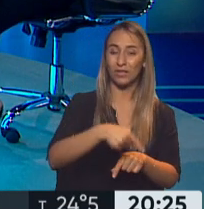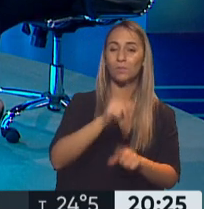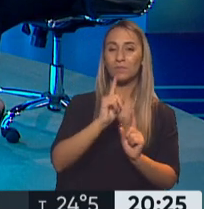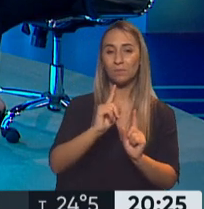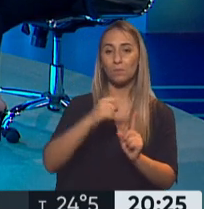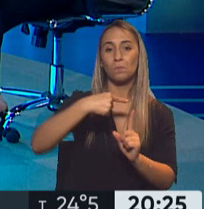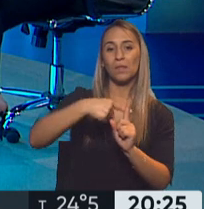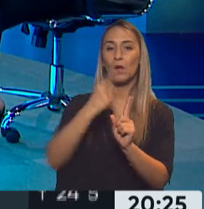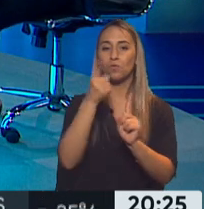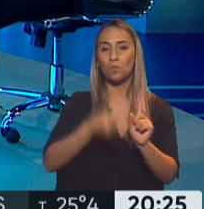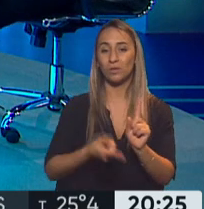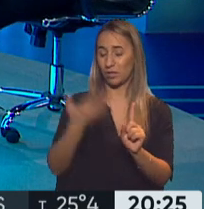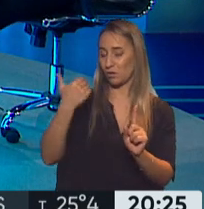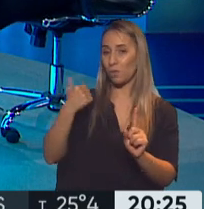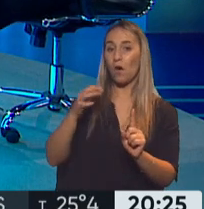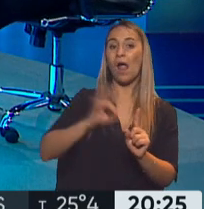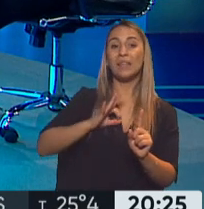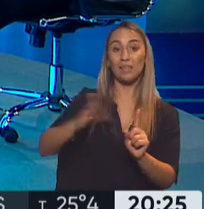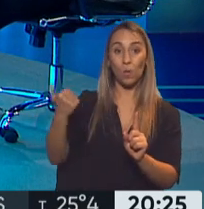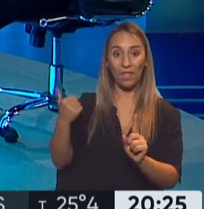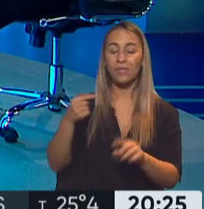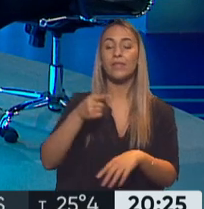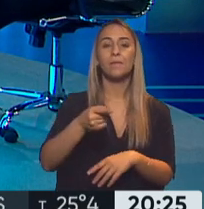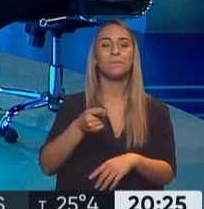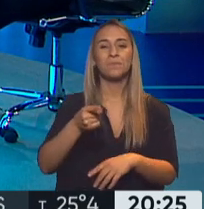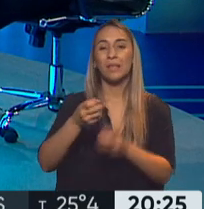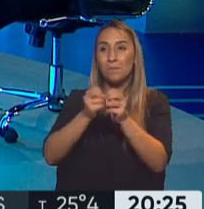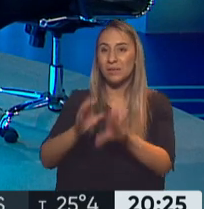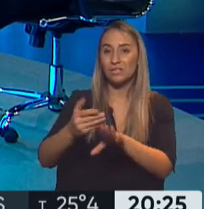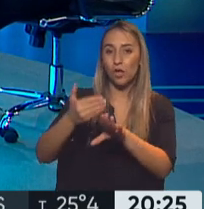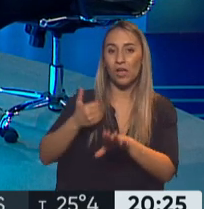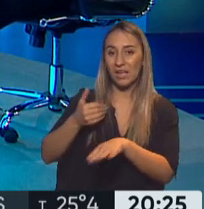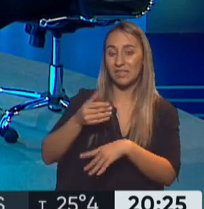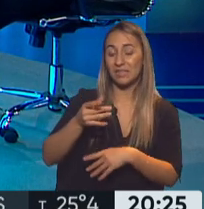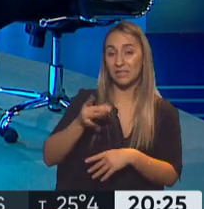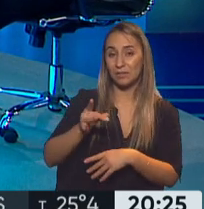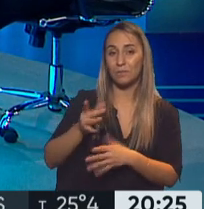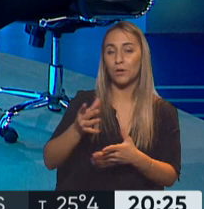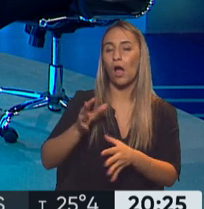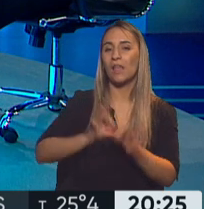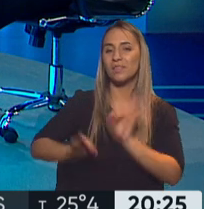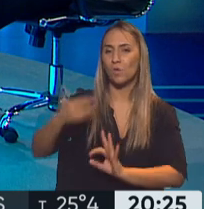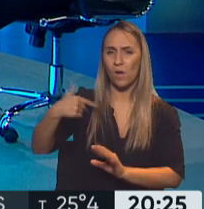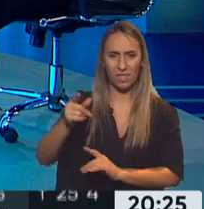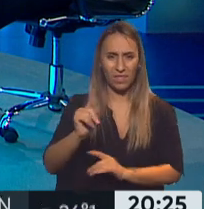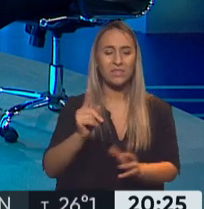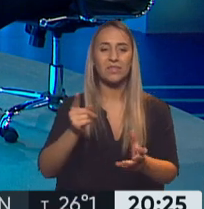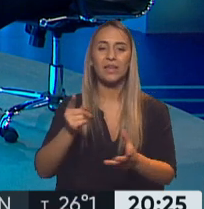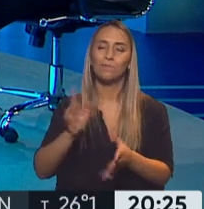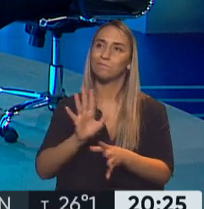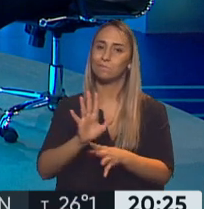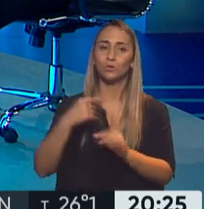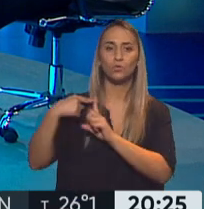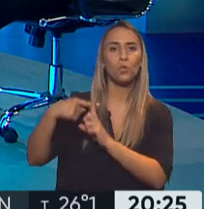en septiembre si sin retroactividad pero si lo que hace básicamente es sumar una antigüedad por